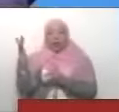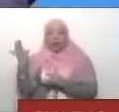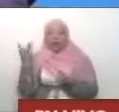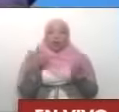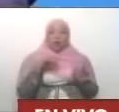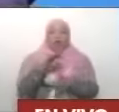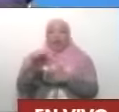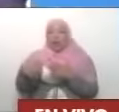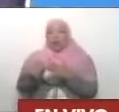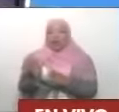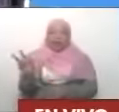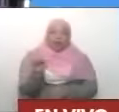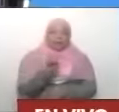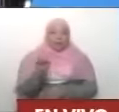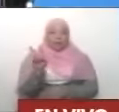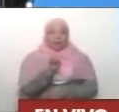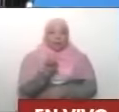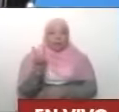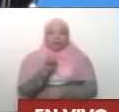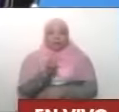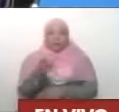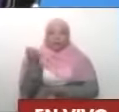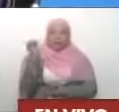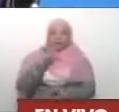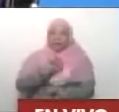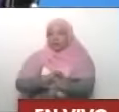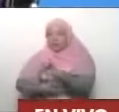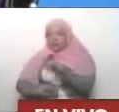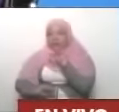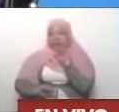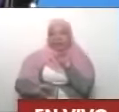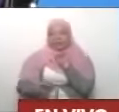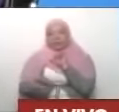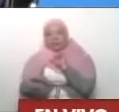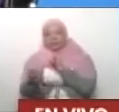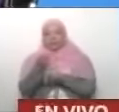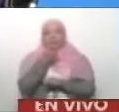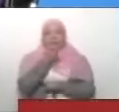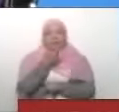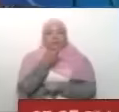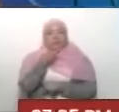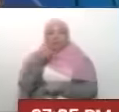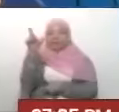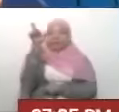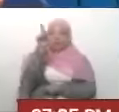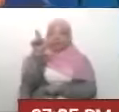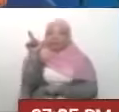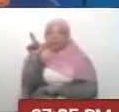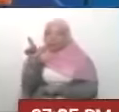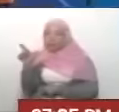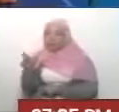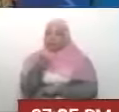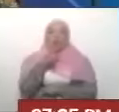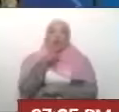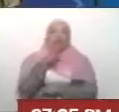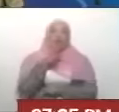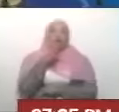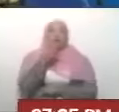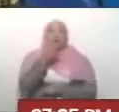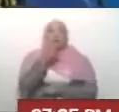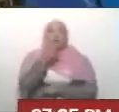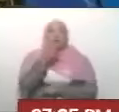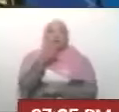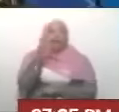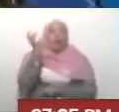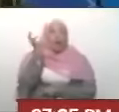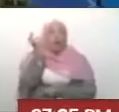Toda Venezuela debe defender a esta tierra rica en oro y mujer. Ese